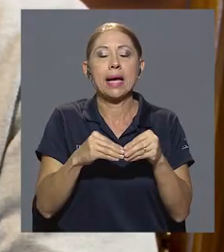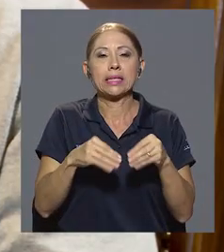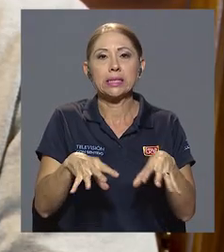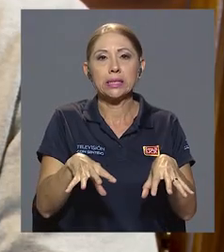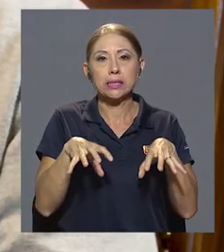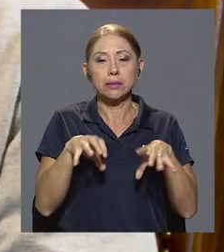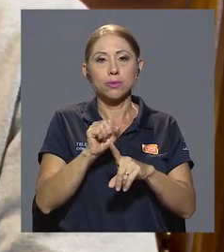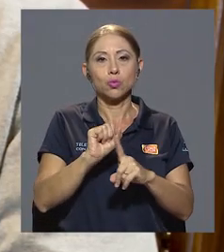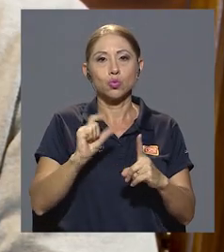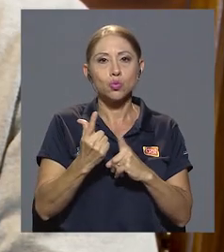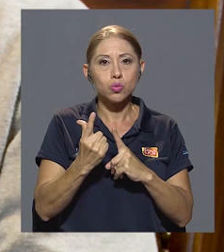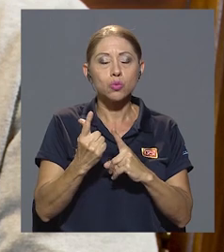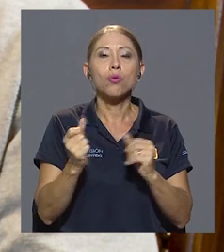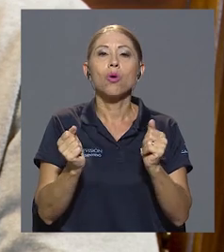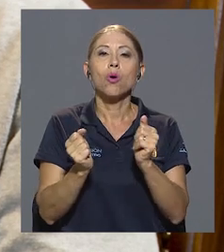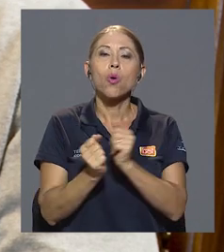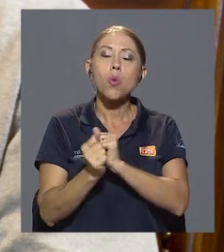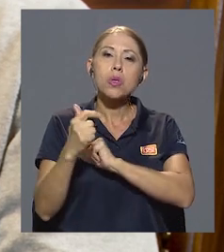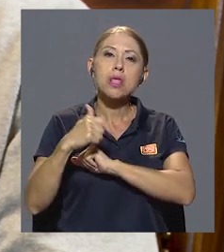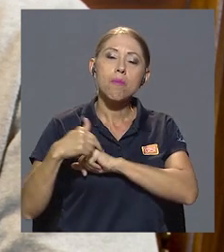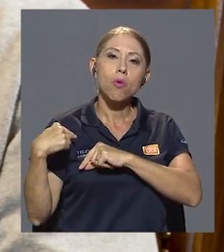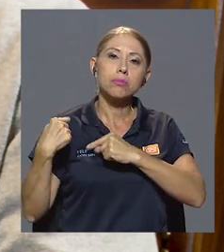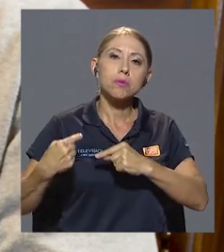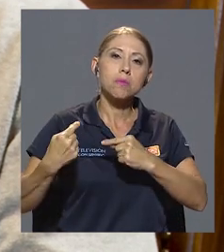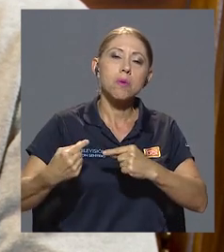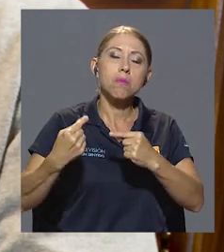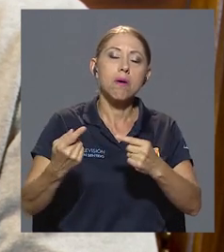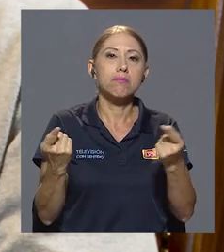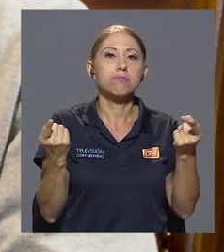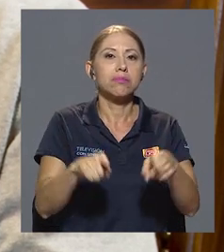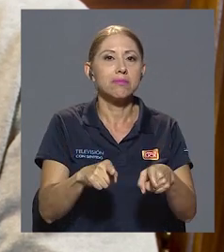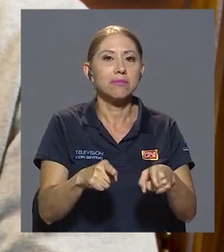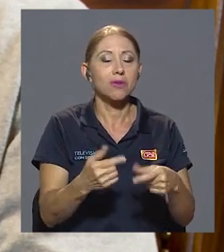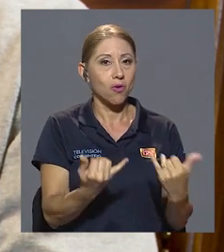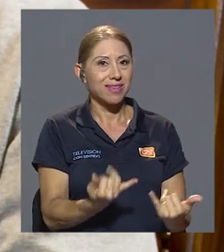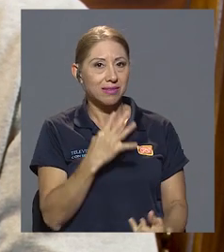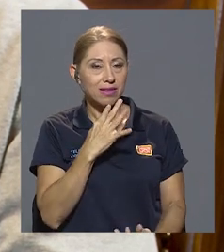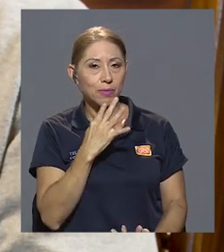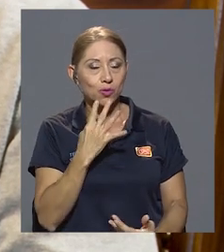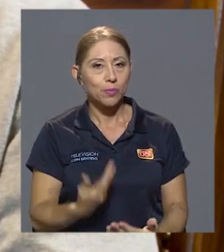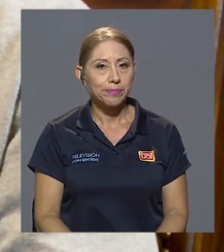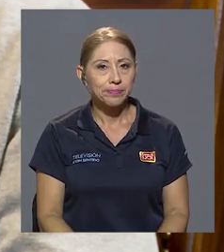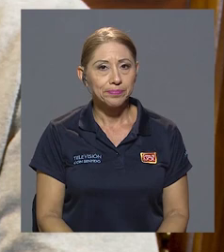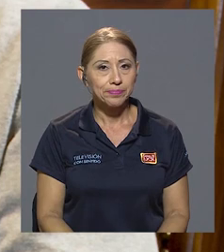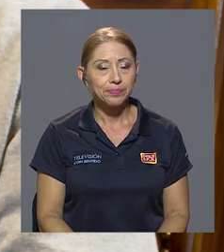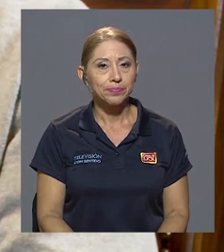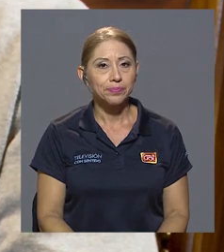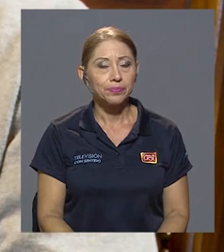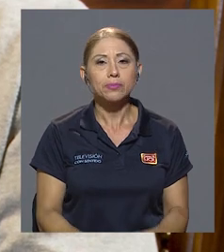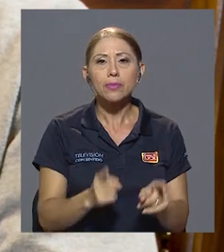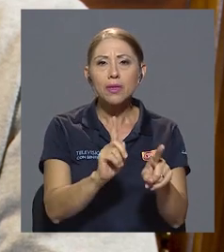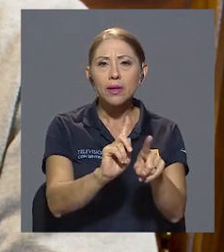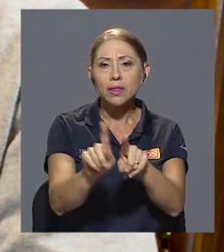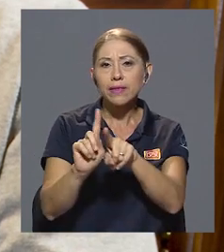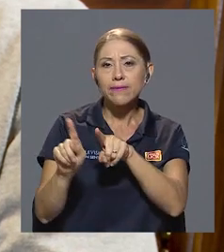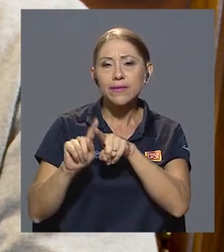que con el tiempo ha conducido precisamente lo que estamos ahora conversando entre los